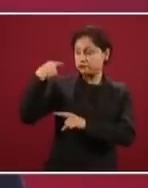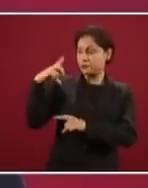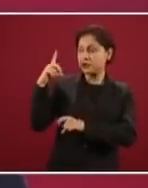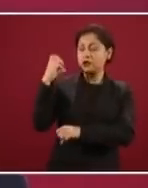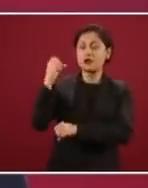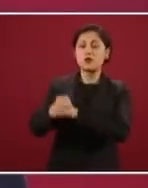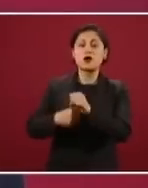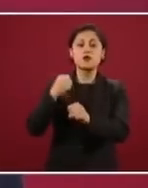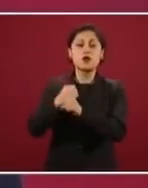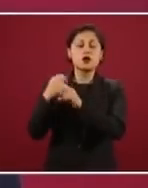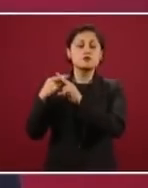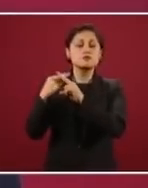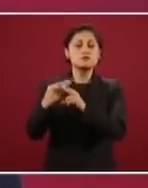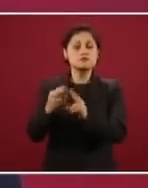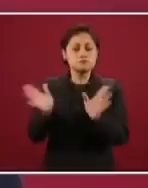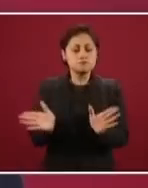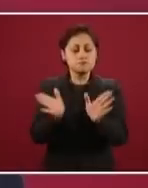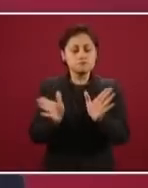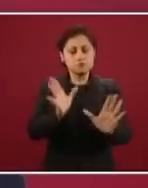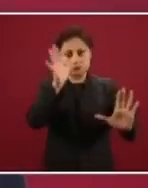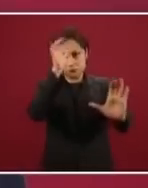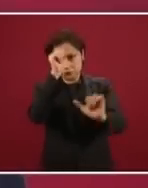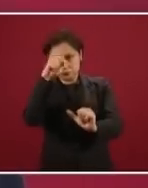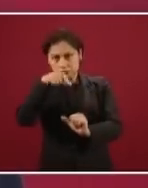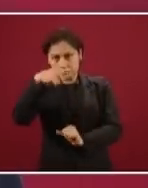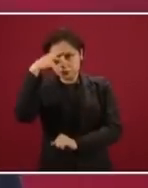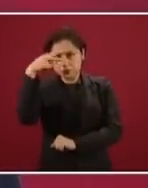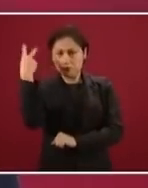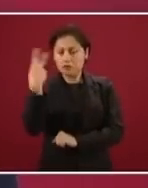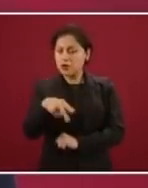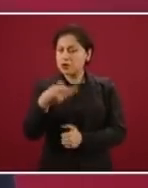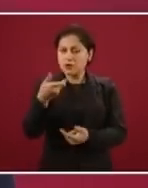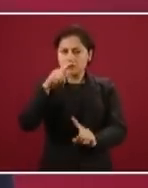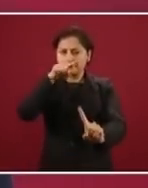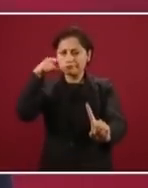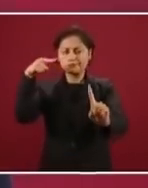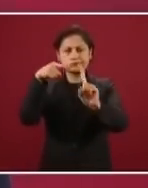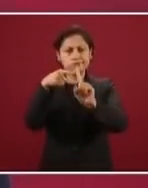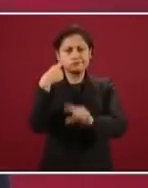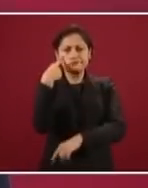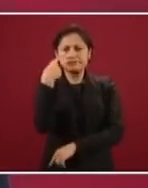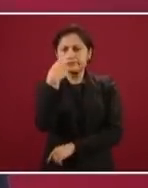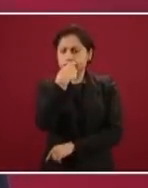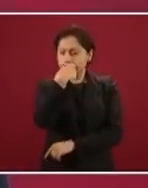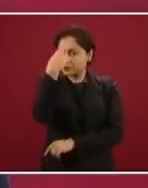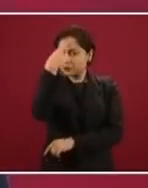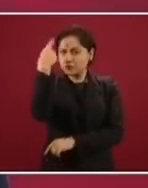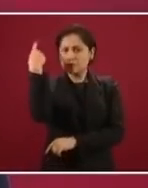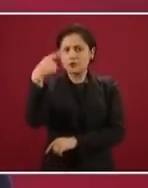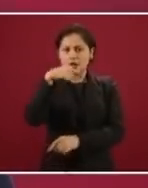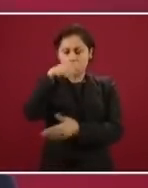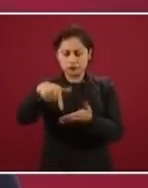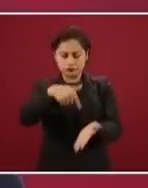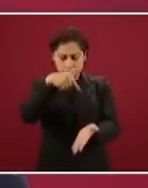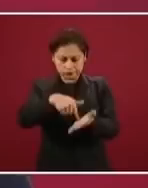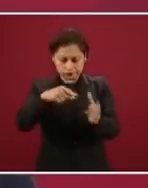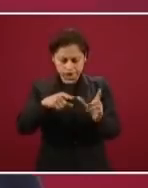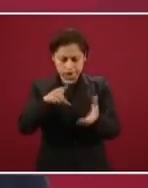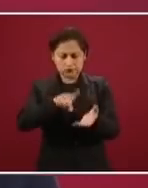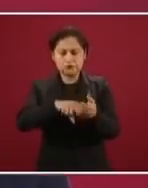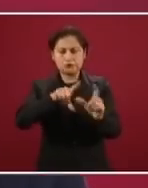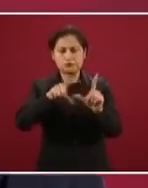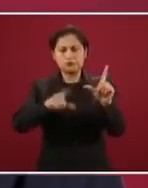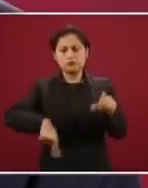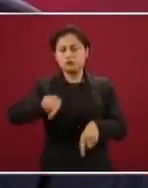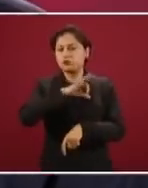accionado a través de una visión de carácter global enfocada en el impacto local durante este tiempo